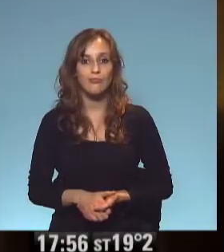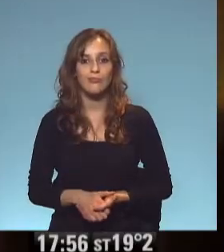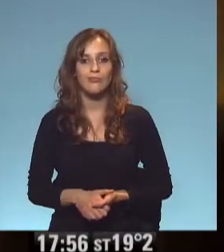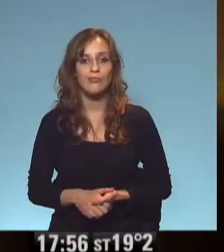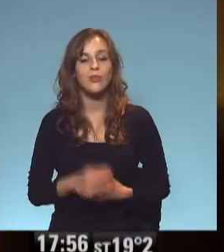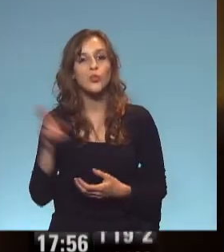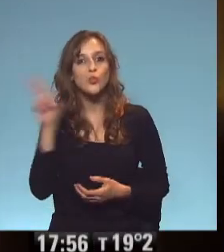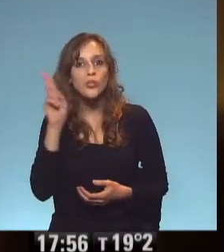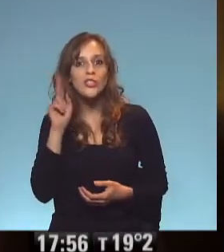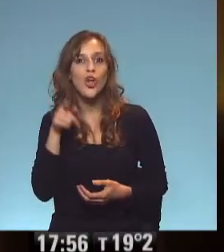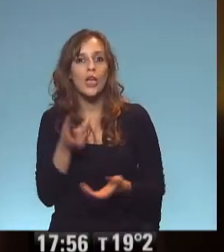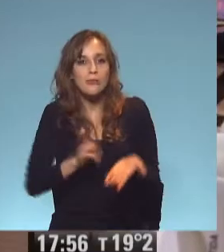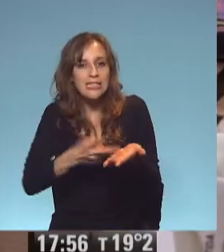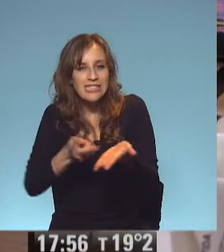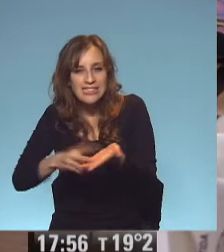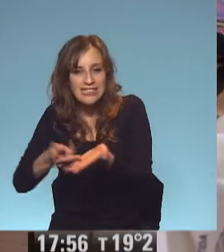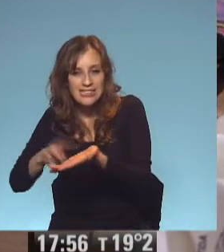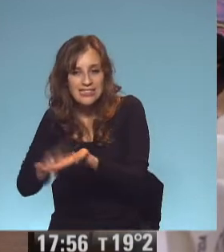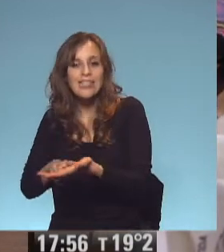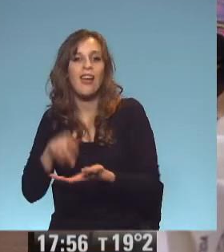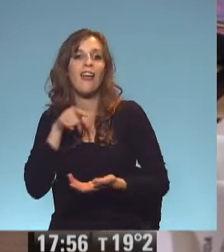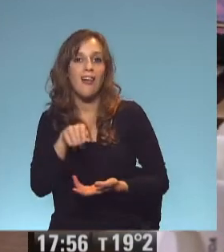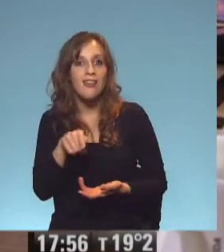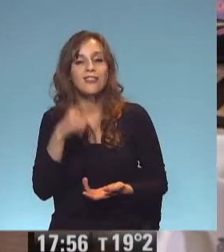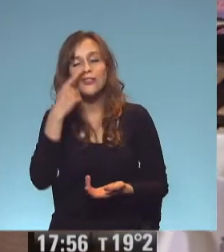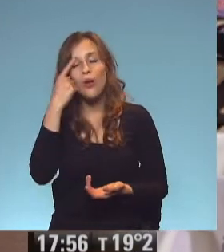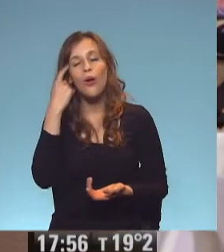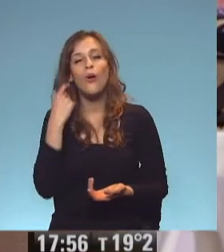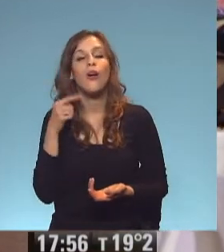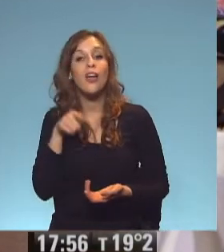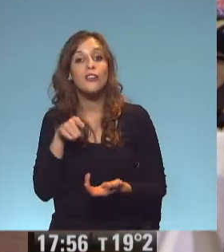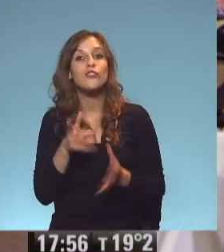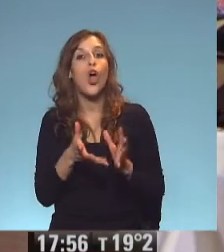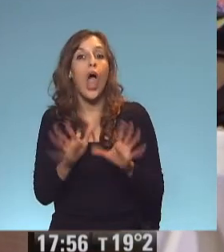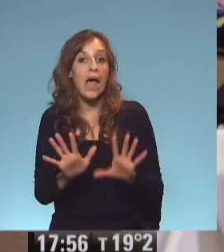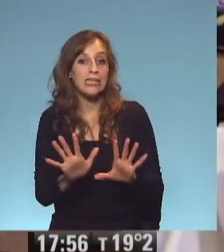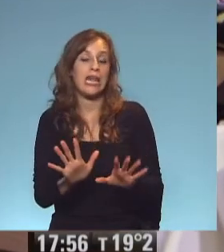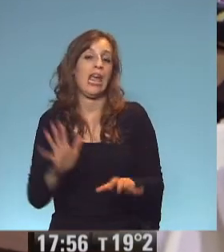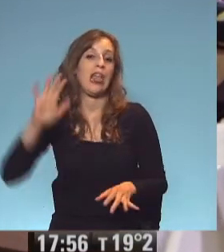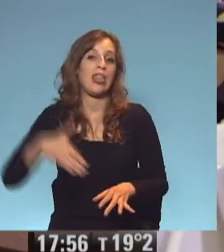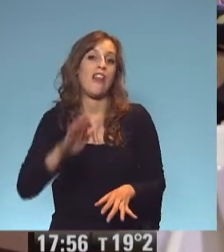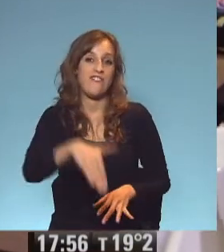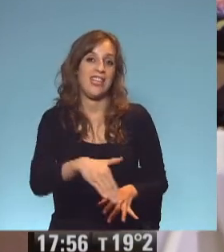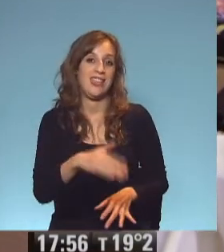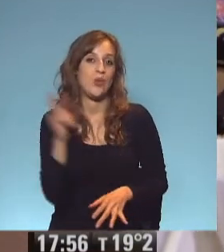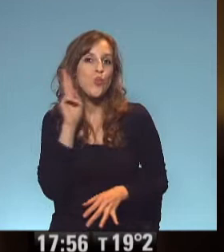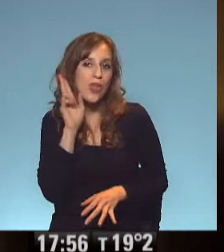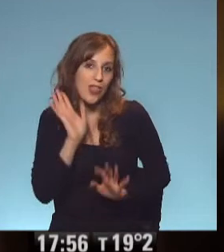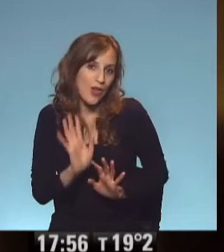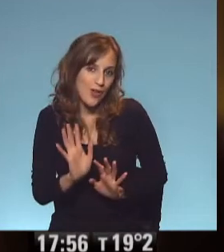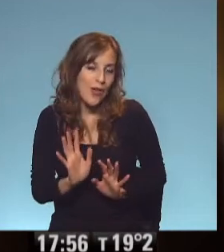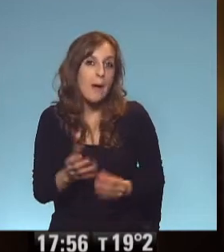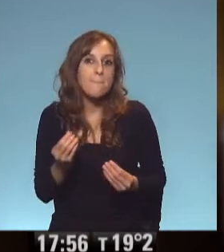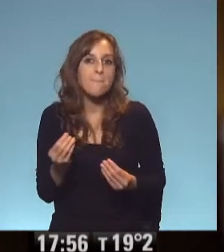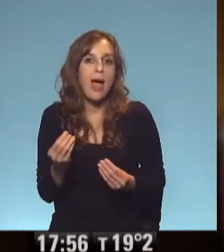Bye. Marca un pulso, tiene un ritmo. Eso, bueno, los pulsos o clics son los que usan los delfines y todos los que tienen dientes, digamos, para